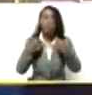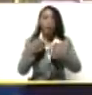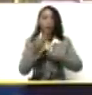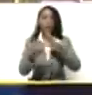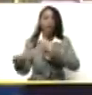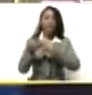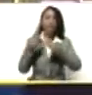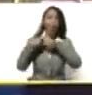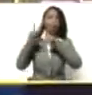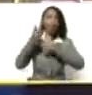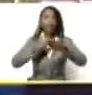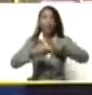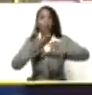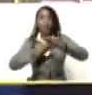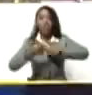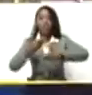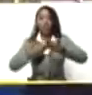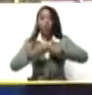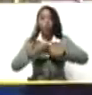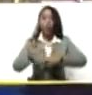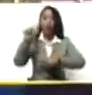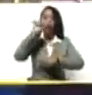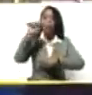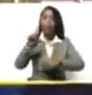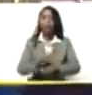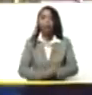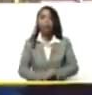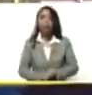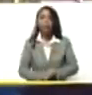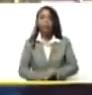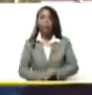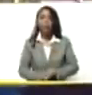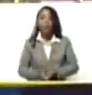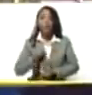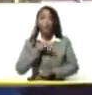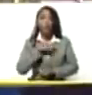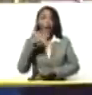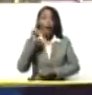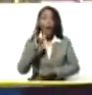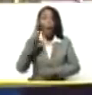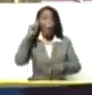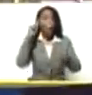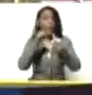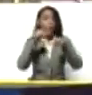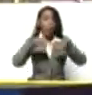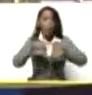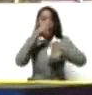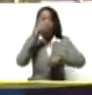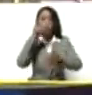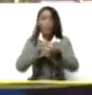servicios como el agua nosotros tenemos un reto este año 2022